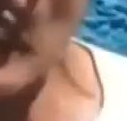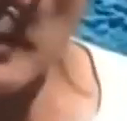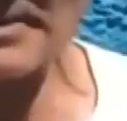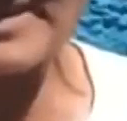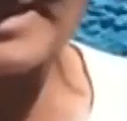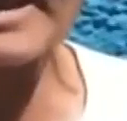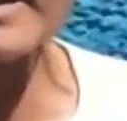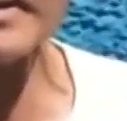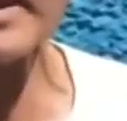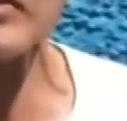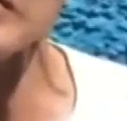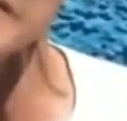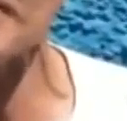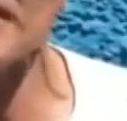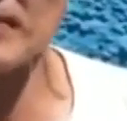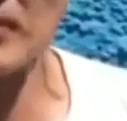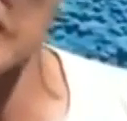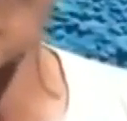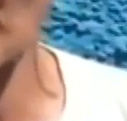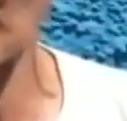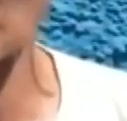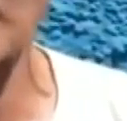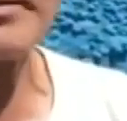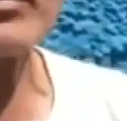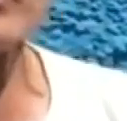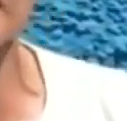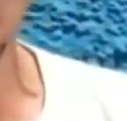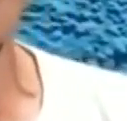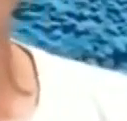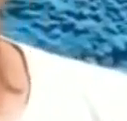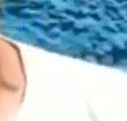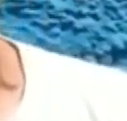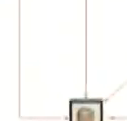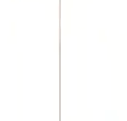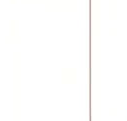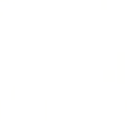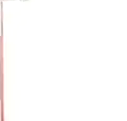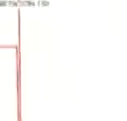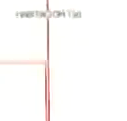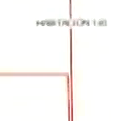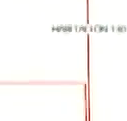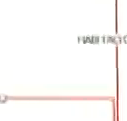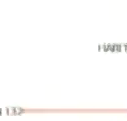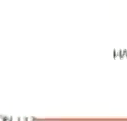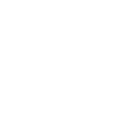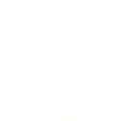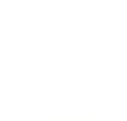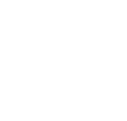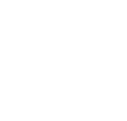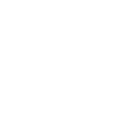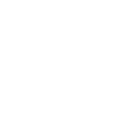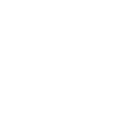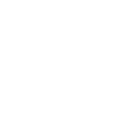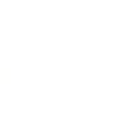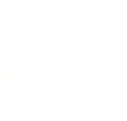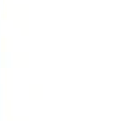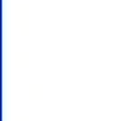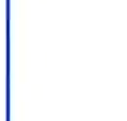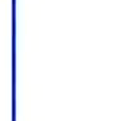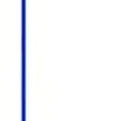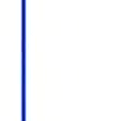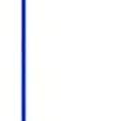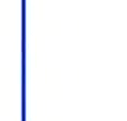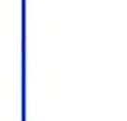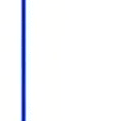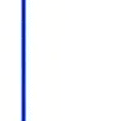rea, bajó a la pestaña de cemento y explotó, como a los 10 minutos explotó. Los primeros capturados fueron Juan Carlos